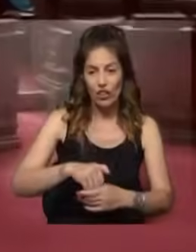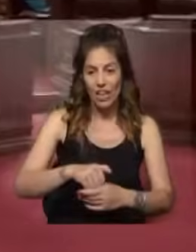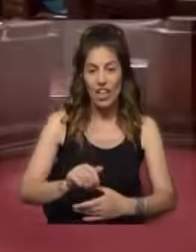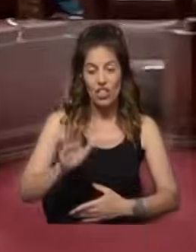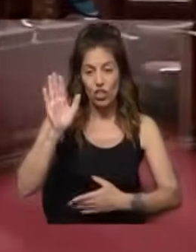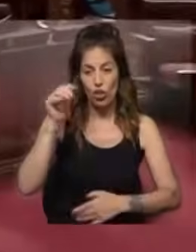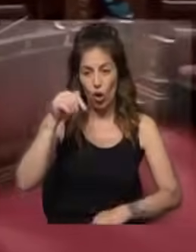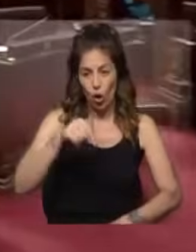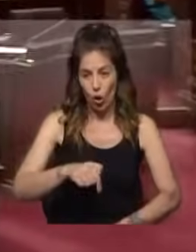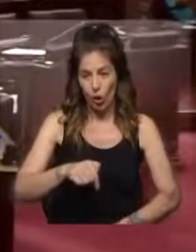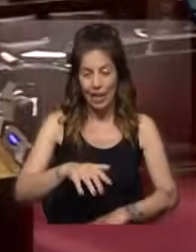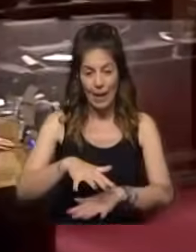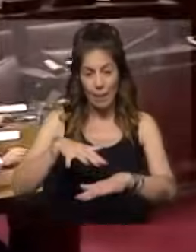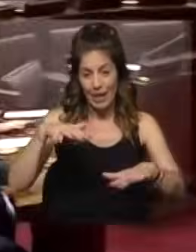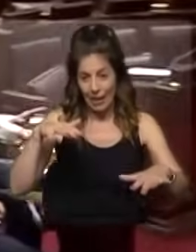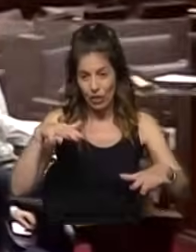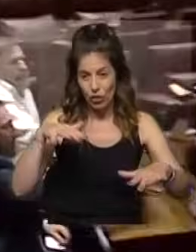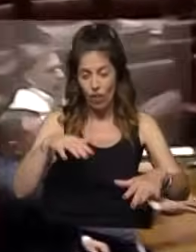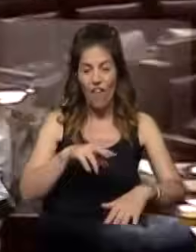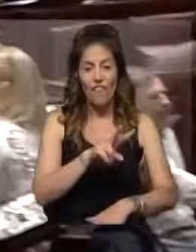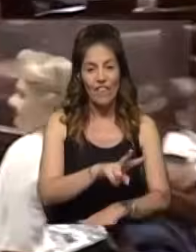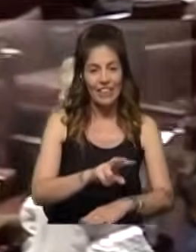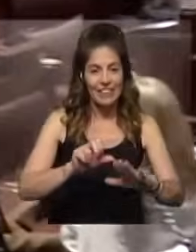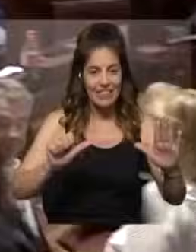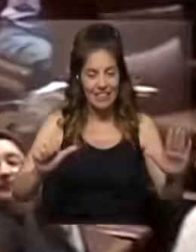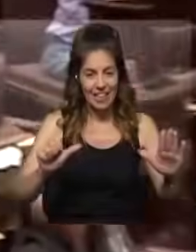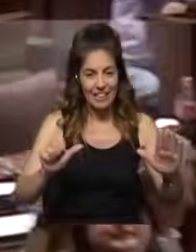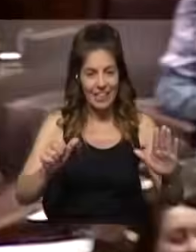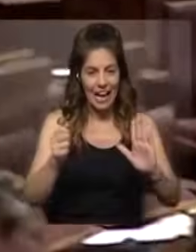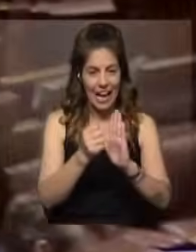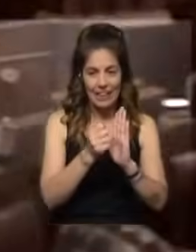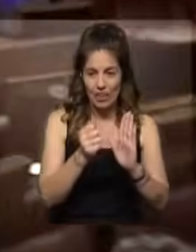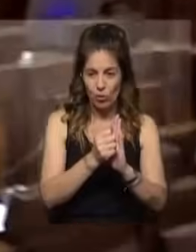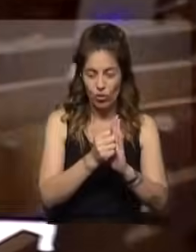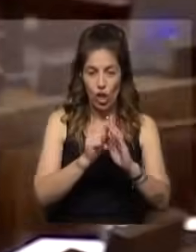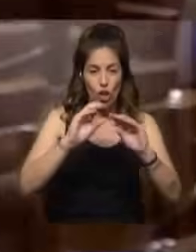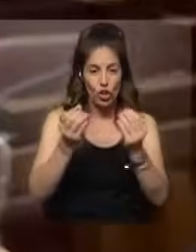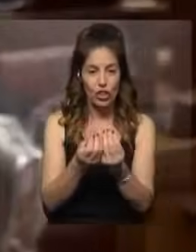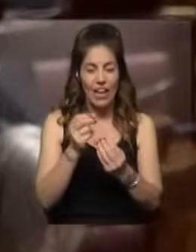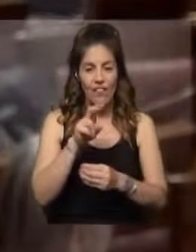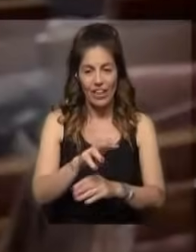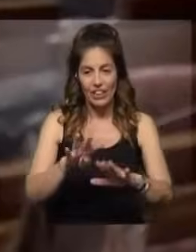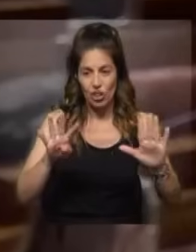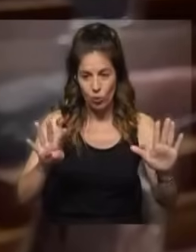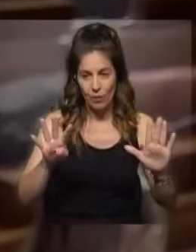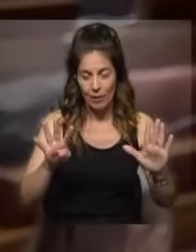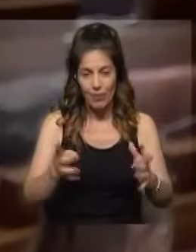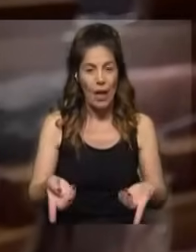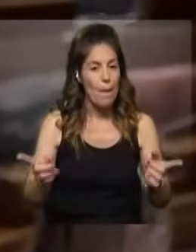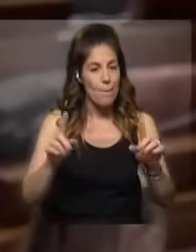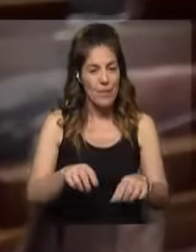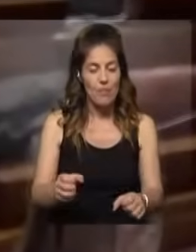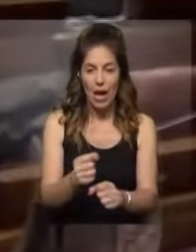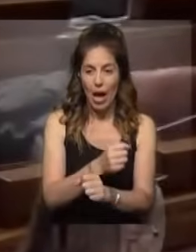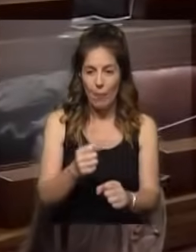hoy en el plenario de 26 de los 29 artículos eh fue la misma votación la misma aprobación que